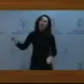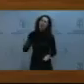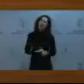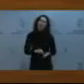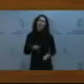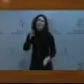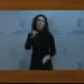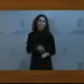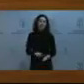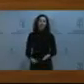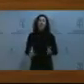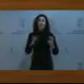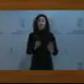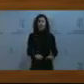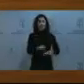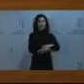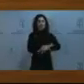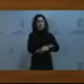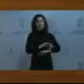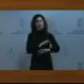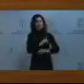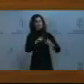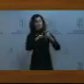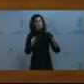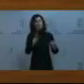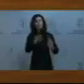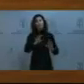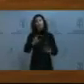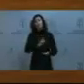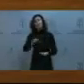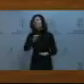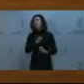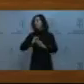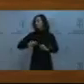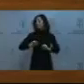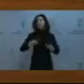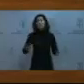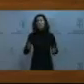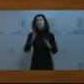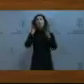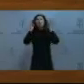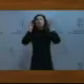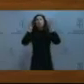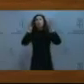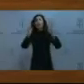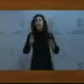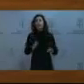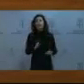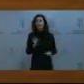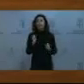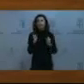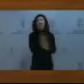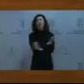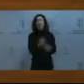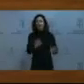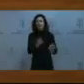ámbito estatal. Por tanto, esta iniciativa es pura tinta de calamar que no beneficia a nadie, más bien perjudica tanto a jóvenes como a mayores,